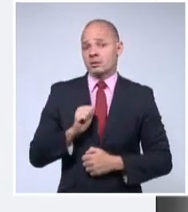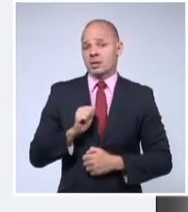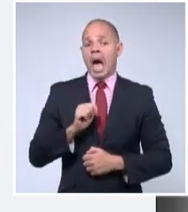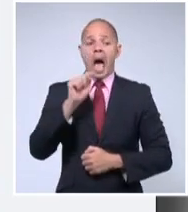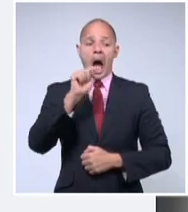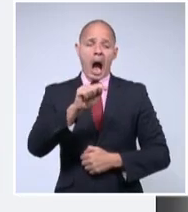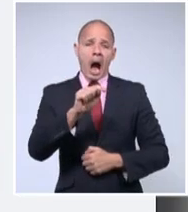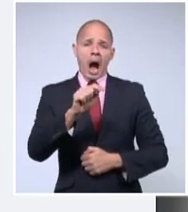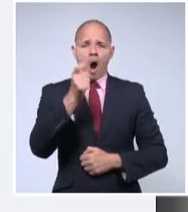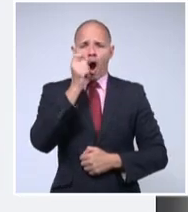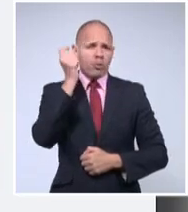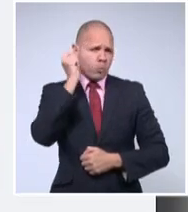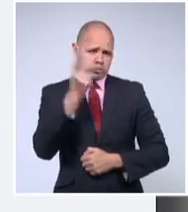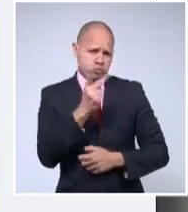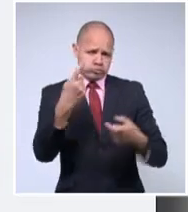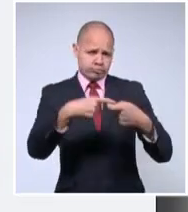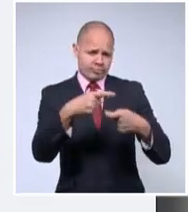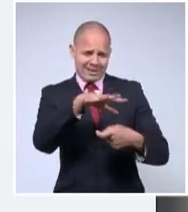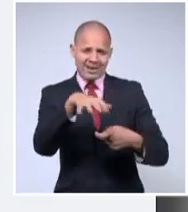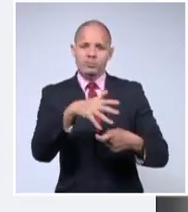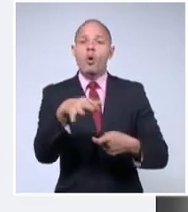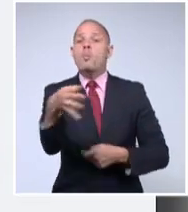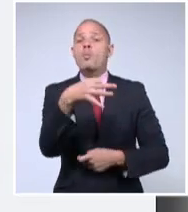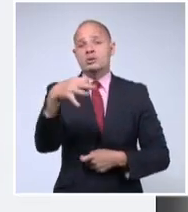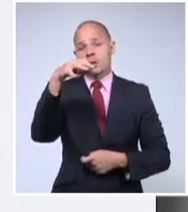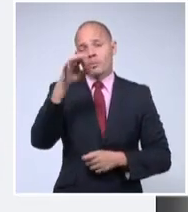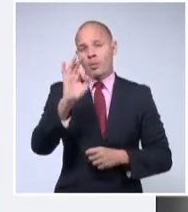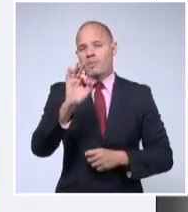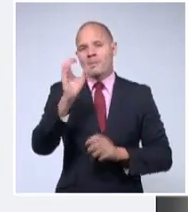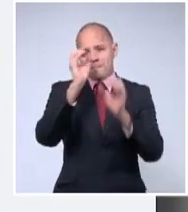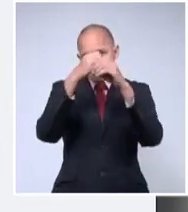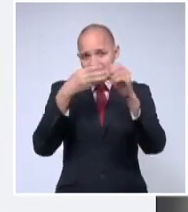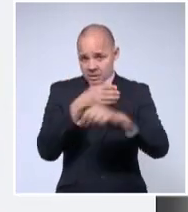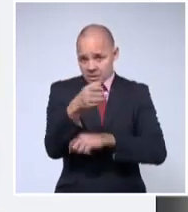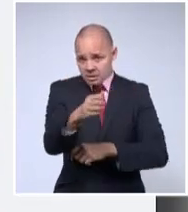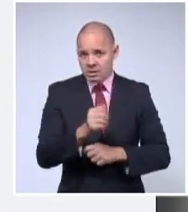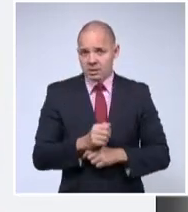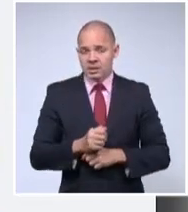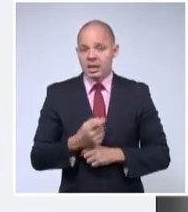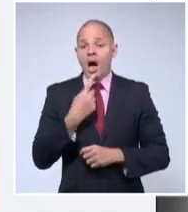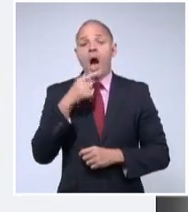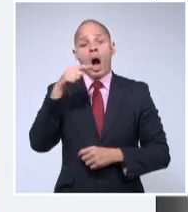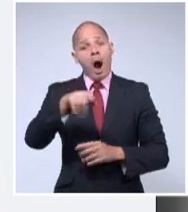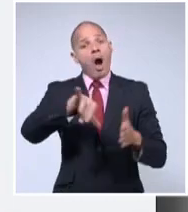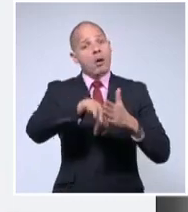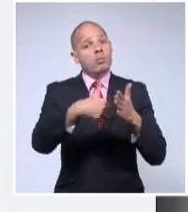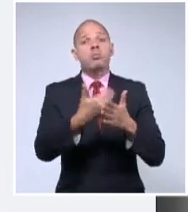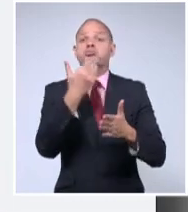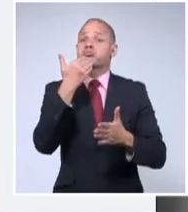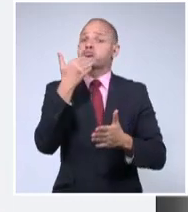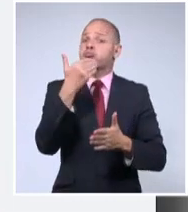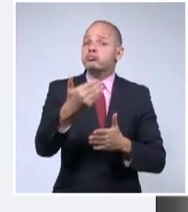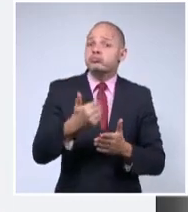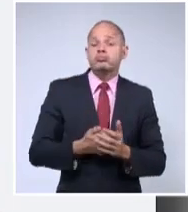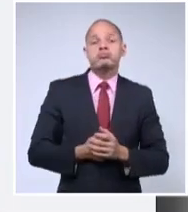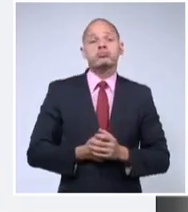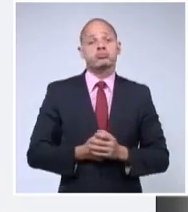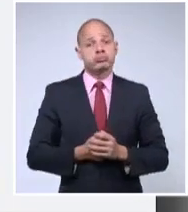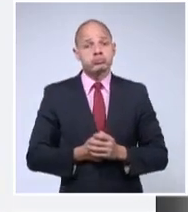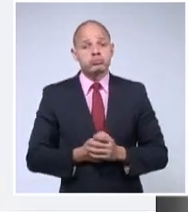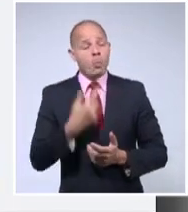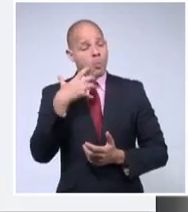Ruiz Urquiola, en Viñales, donde llevan a cabo, dicen ellos, un verdadero proyecto agroecológico.